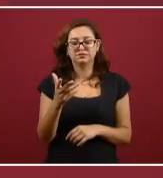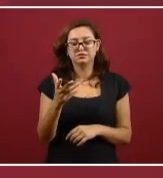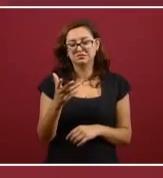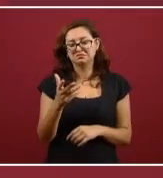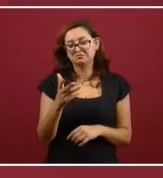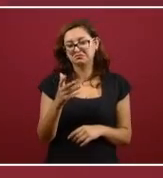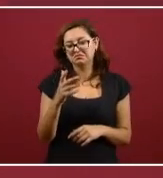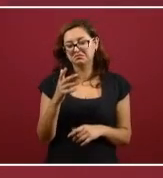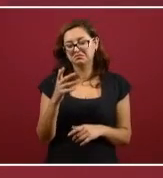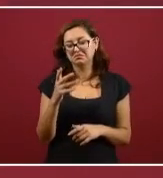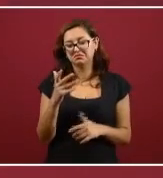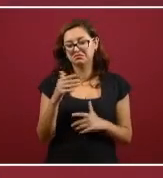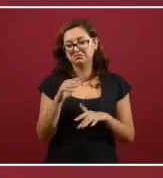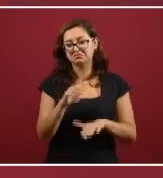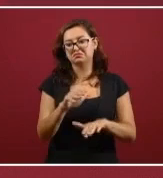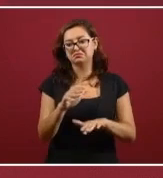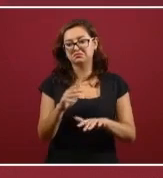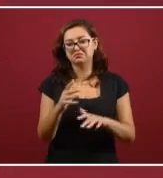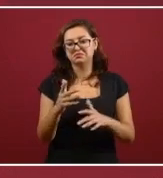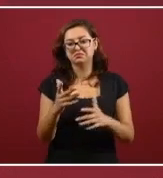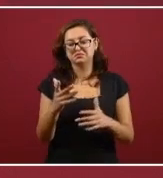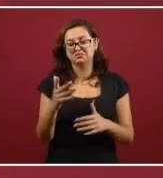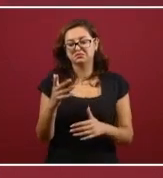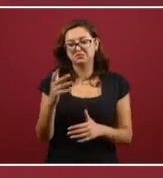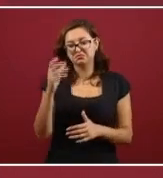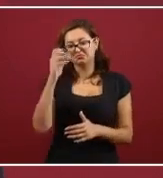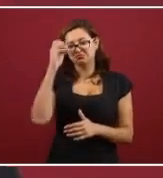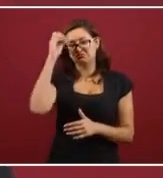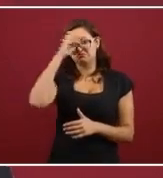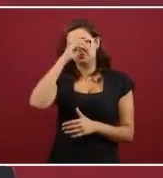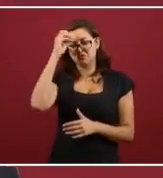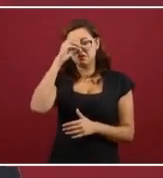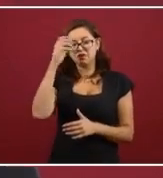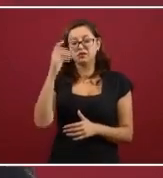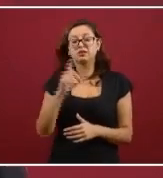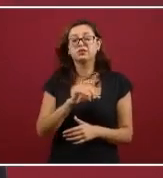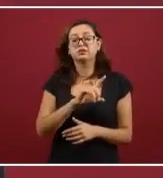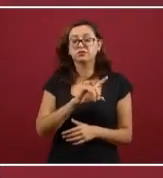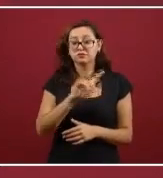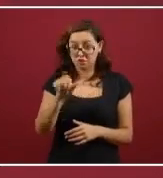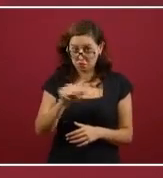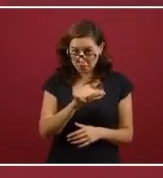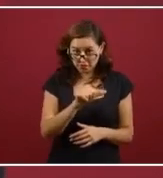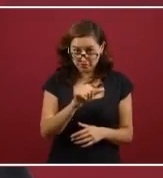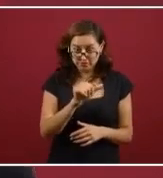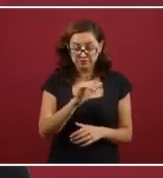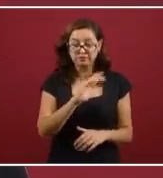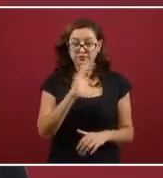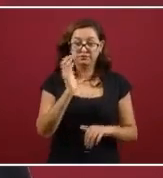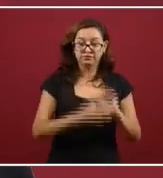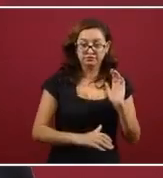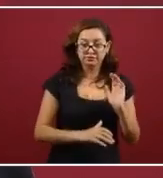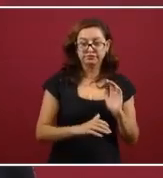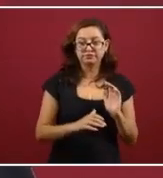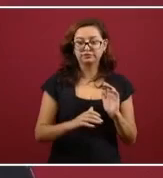saber sobre nuestra opinión, y luego ya vamos